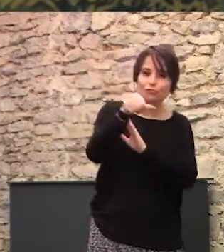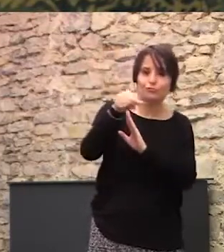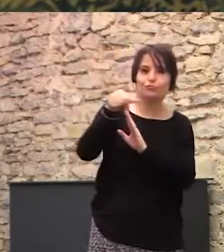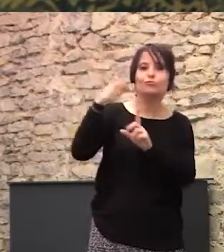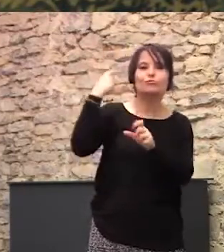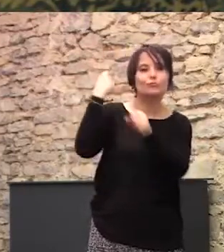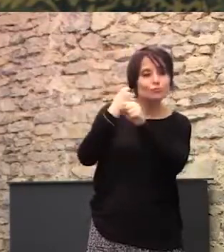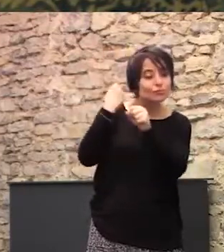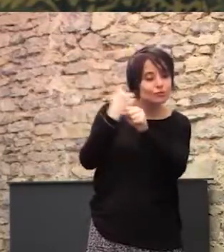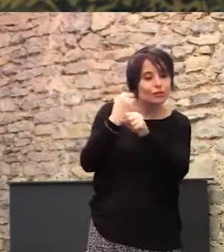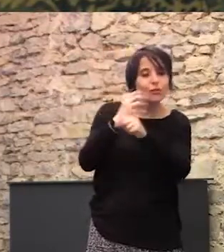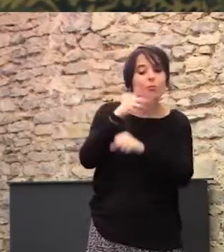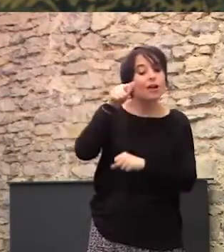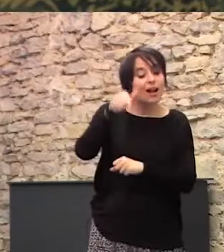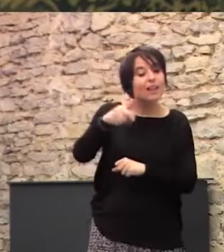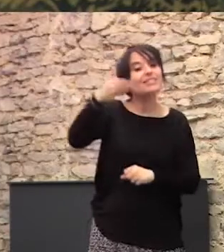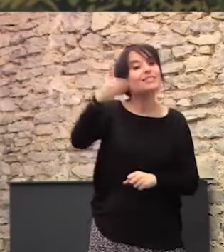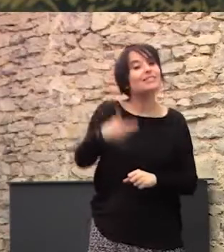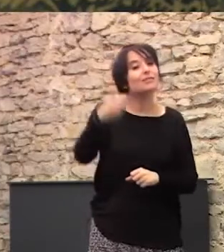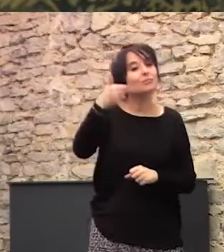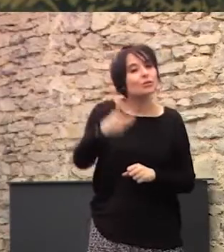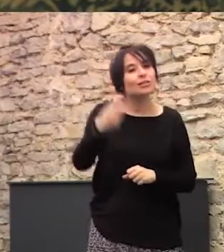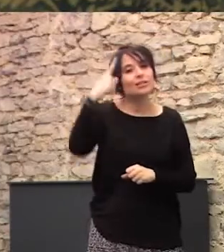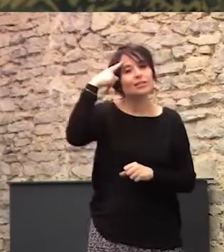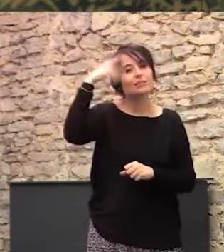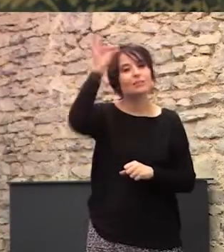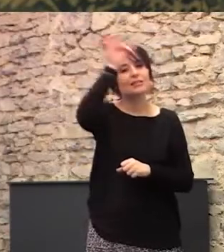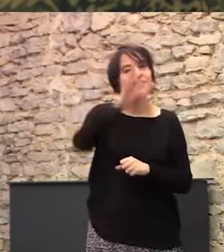es importante situar también que todo el pensamiento